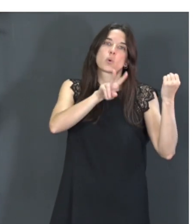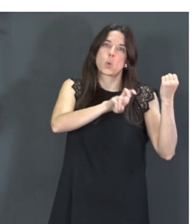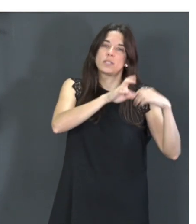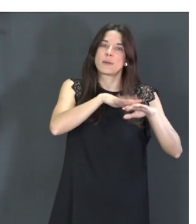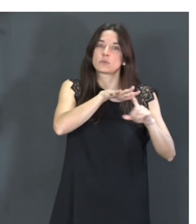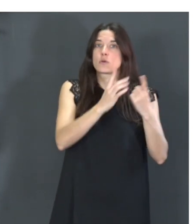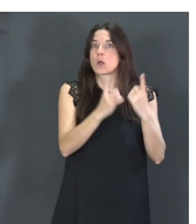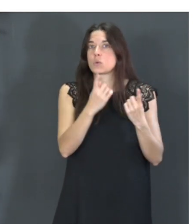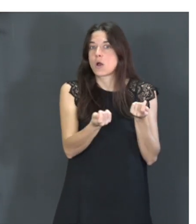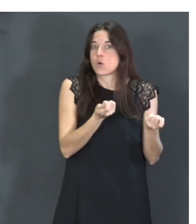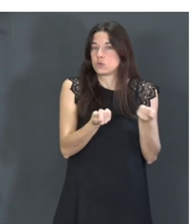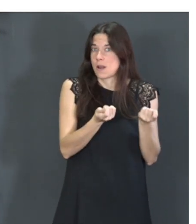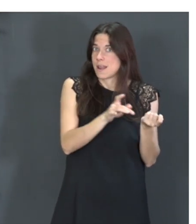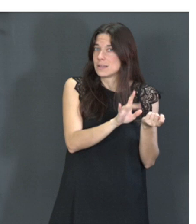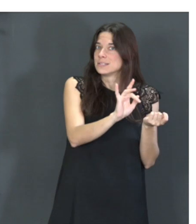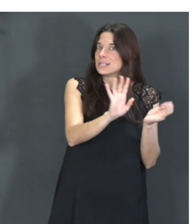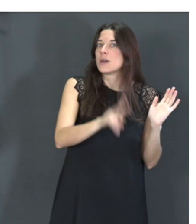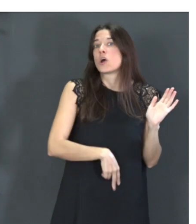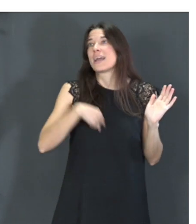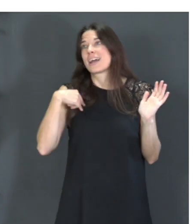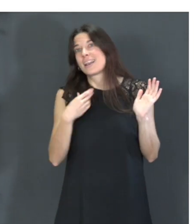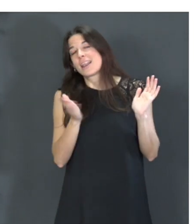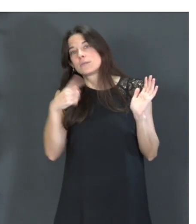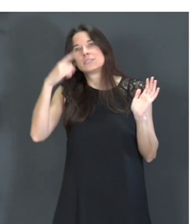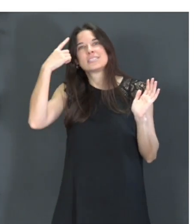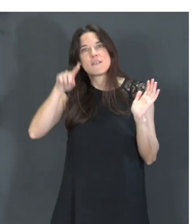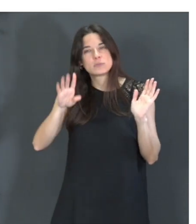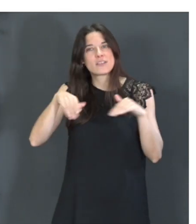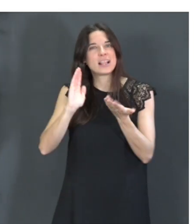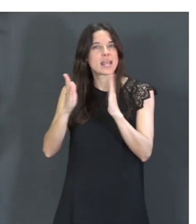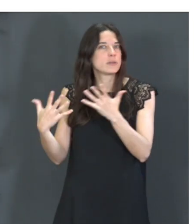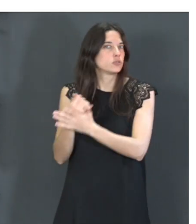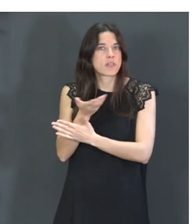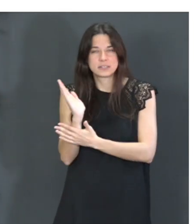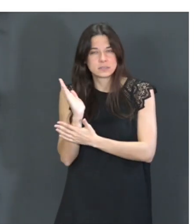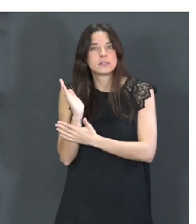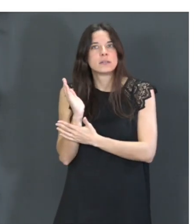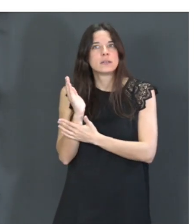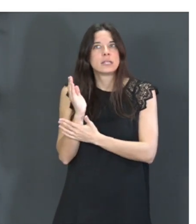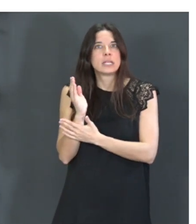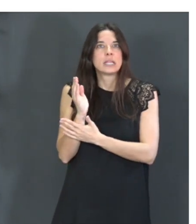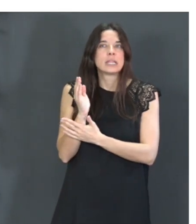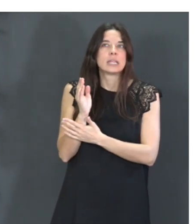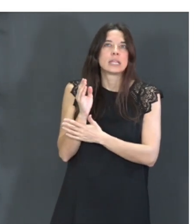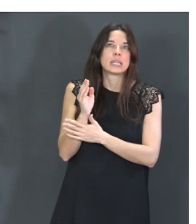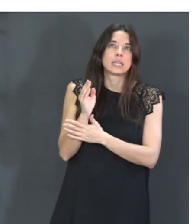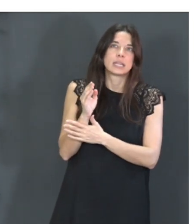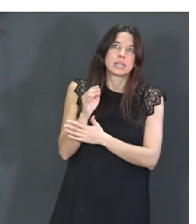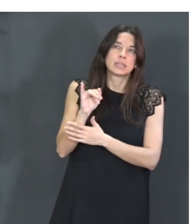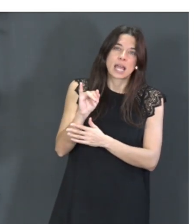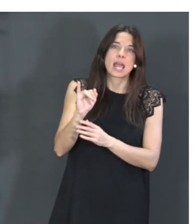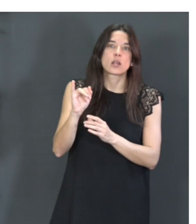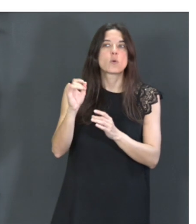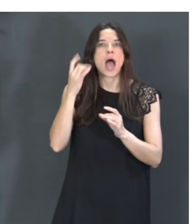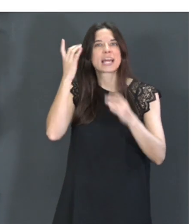estas situaciones, y en general, bueno, pues sabemos que todas las terapias, el hecho de tener más actividades durante el